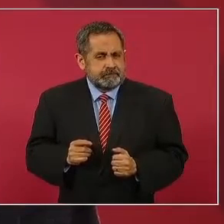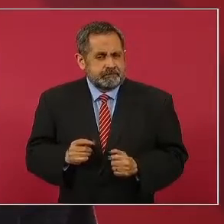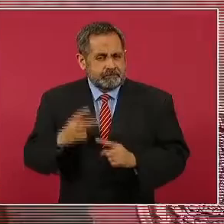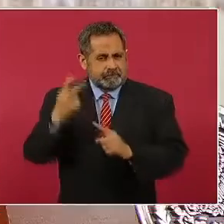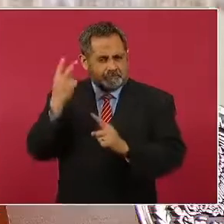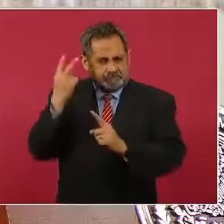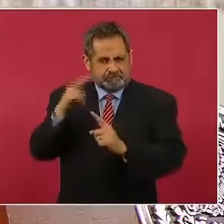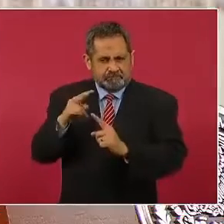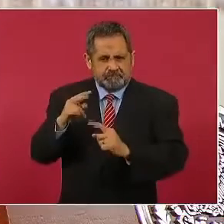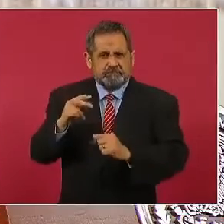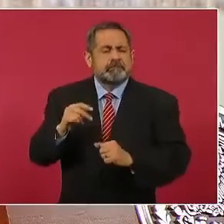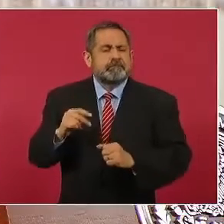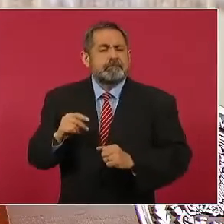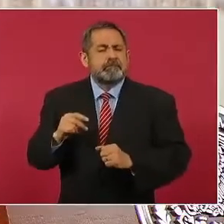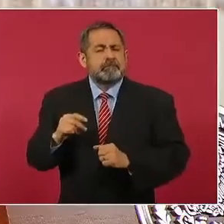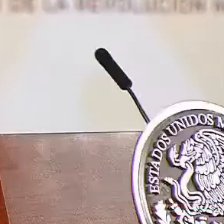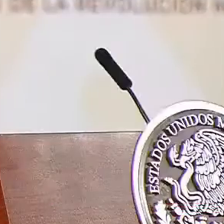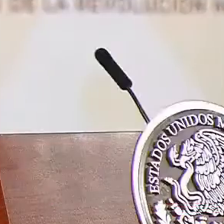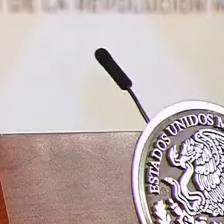México